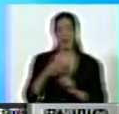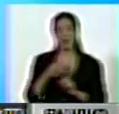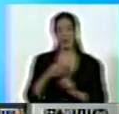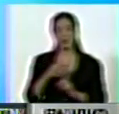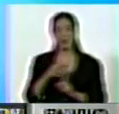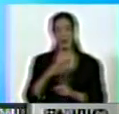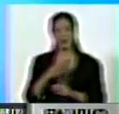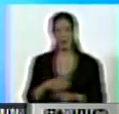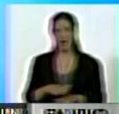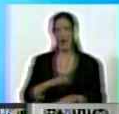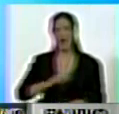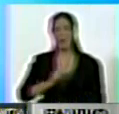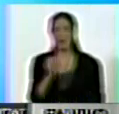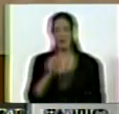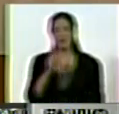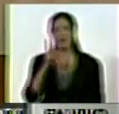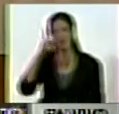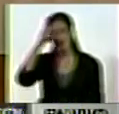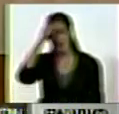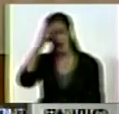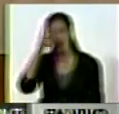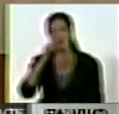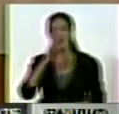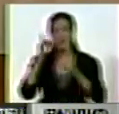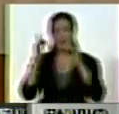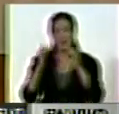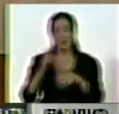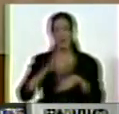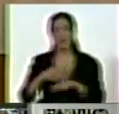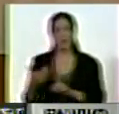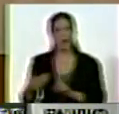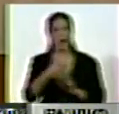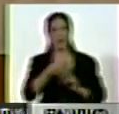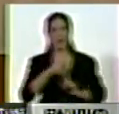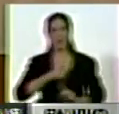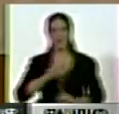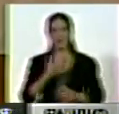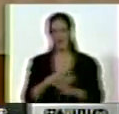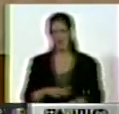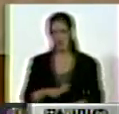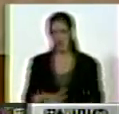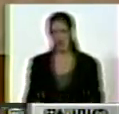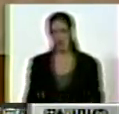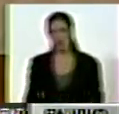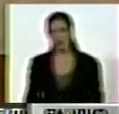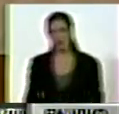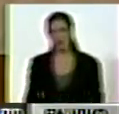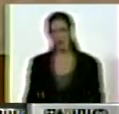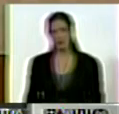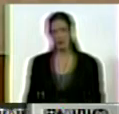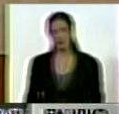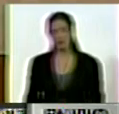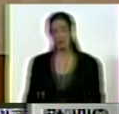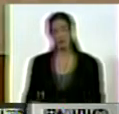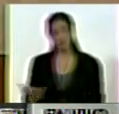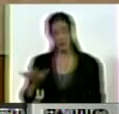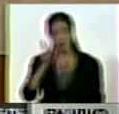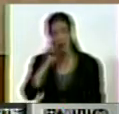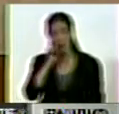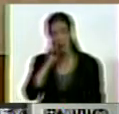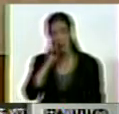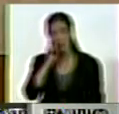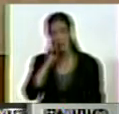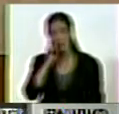autoridades policiales de Irak. Una denuncia por acoso sexual de este señor a